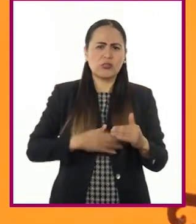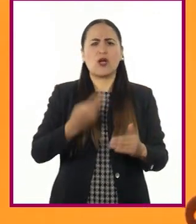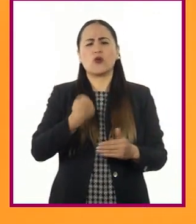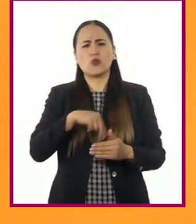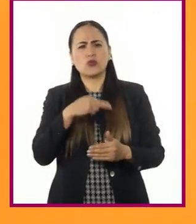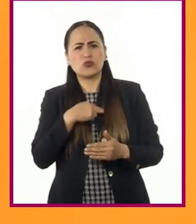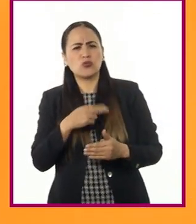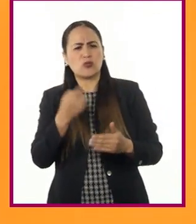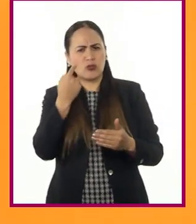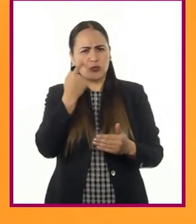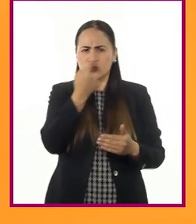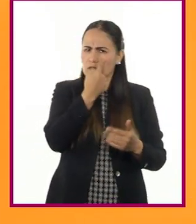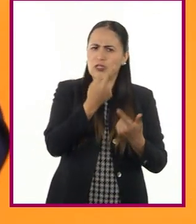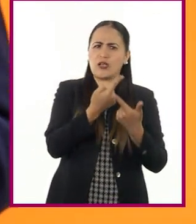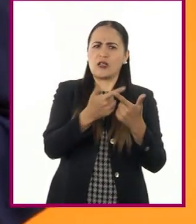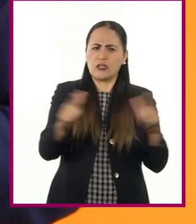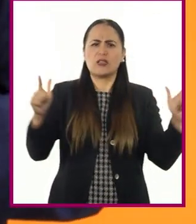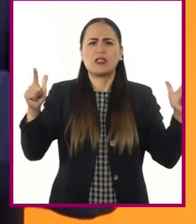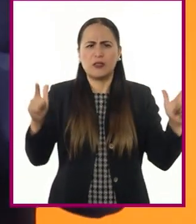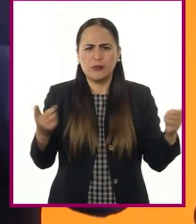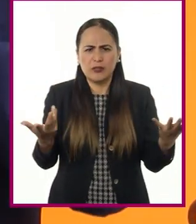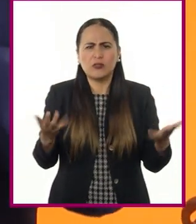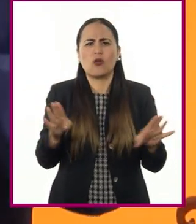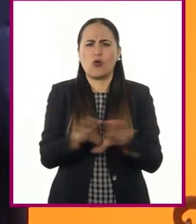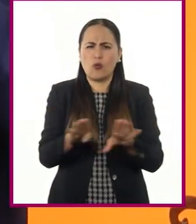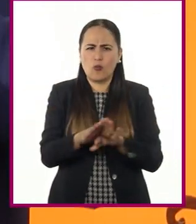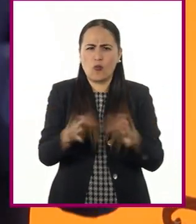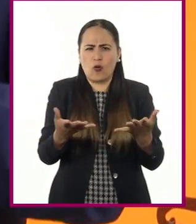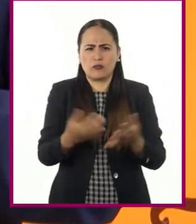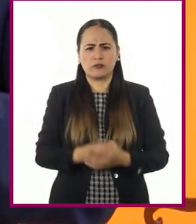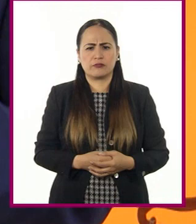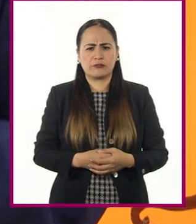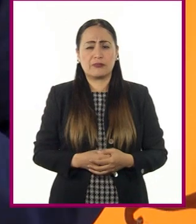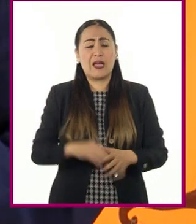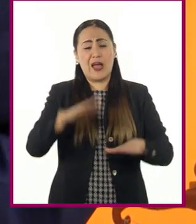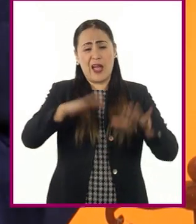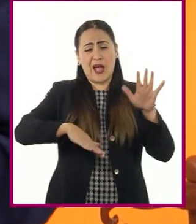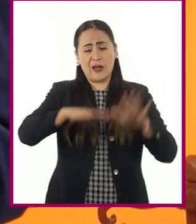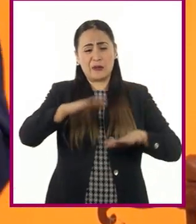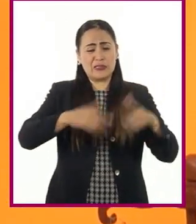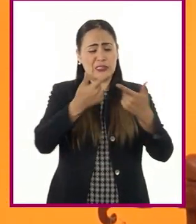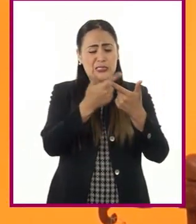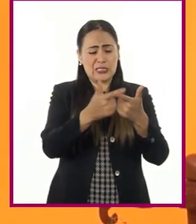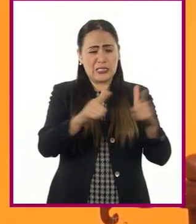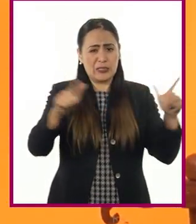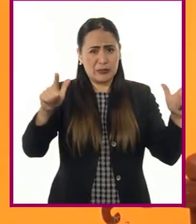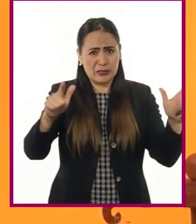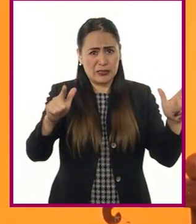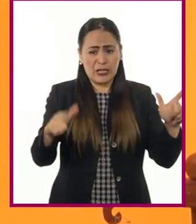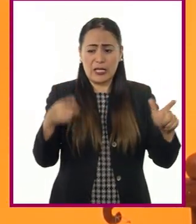La libertad se ve permanentemente amenazada por